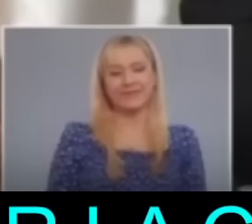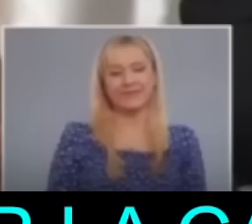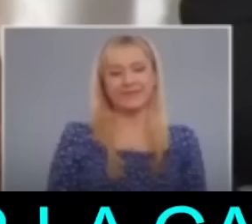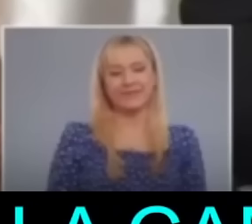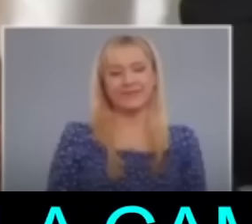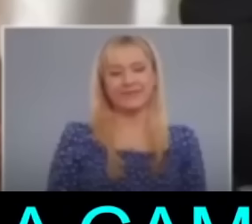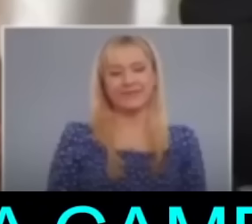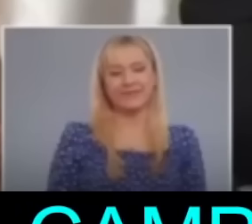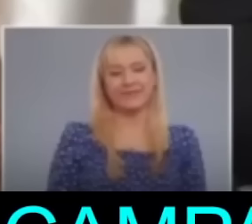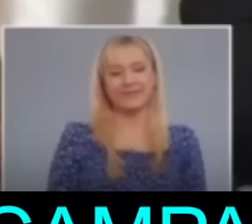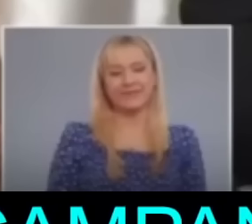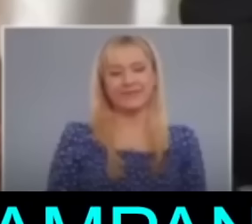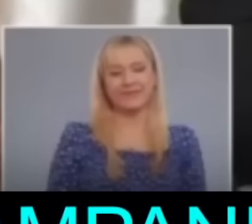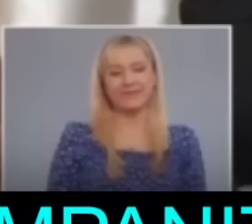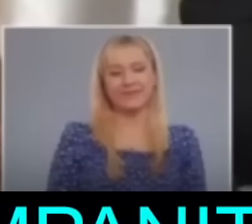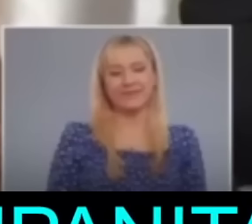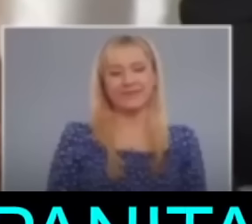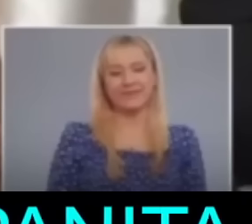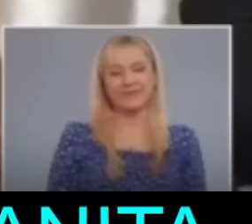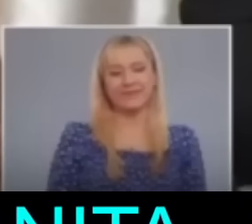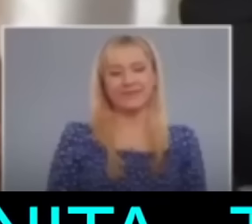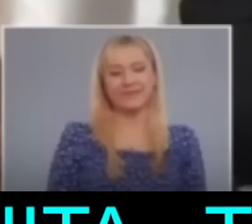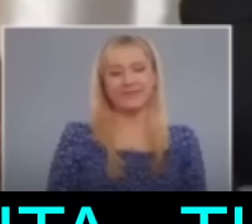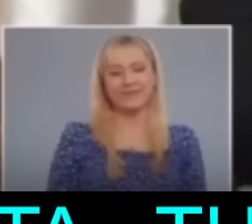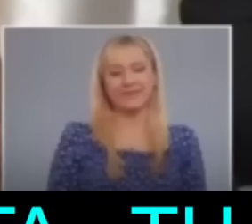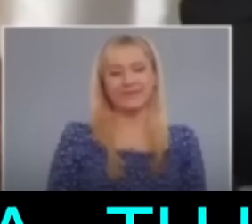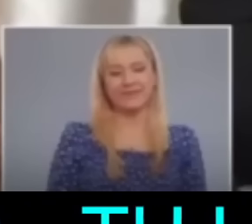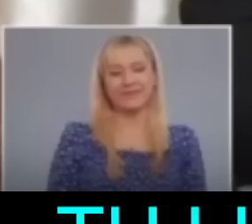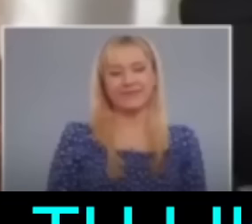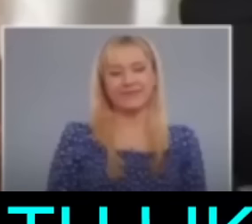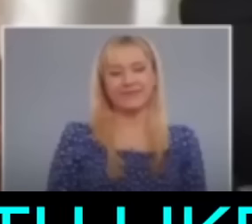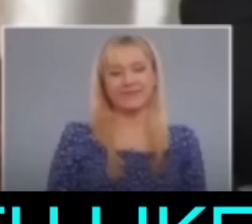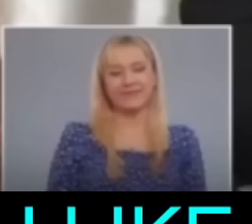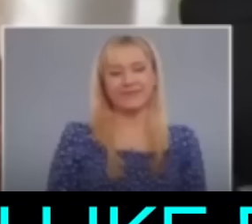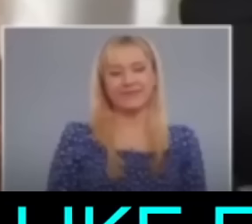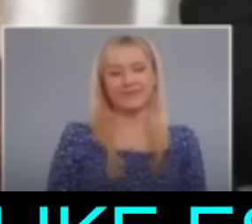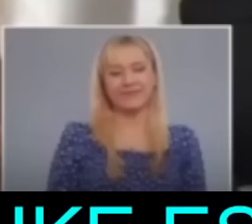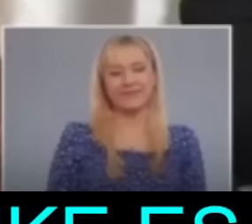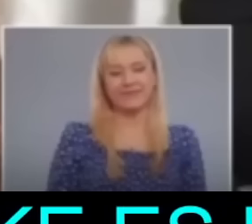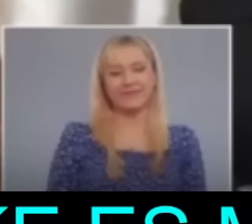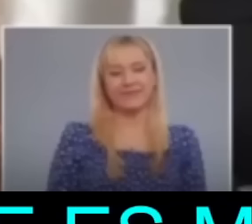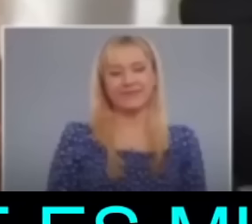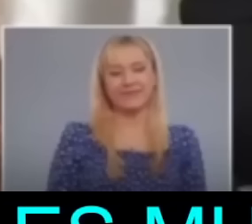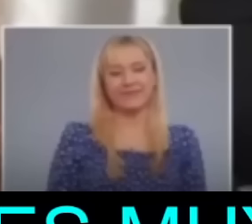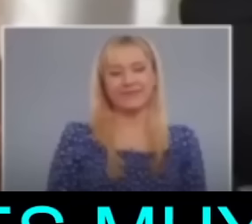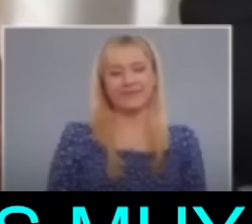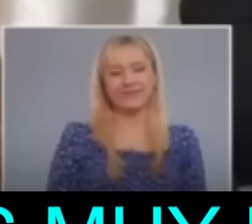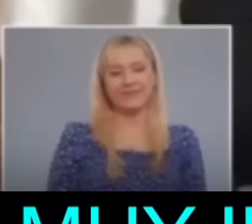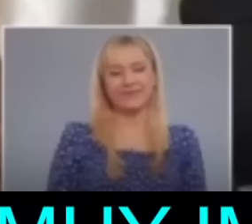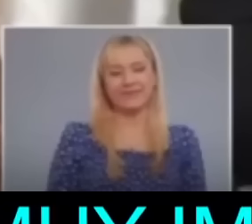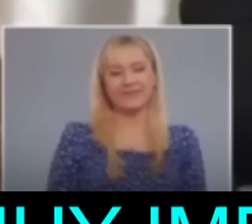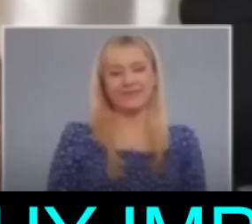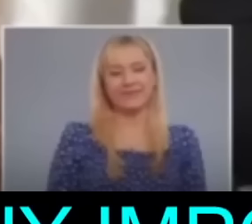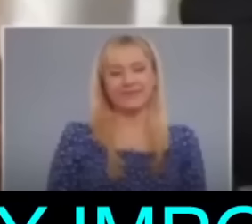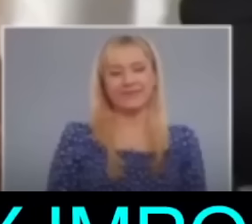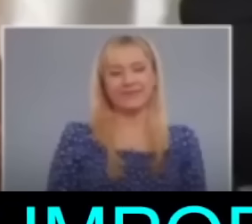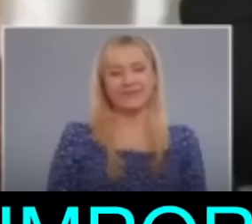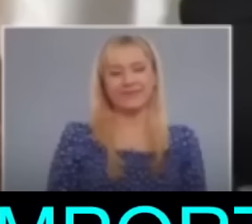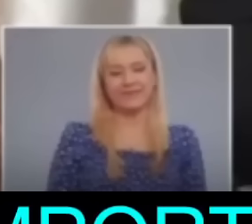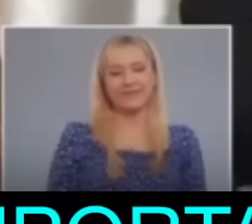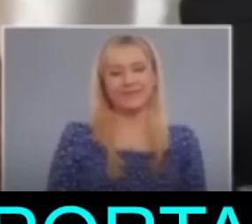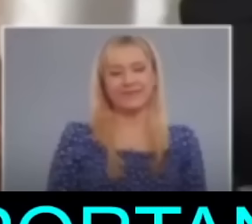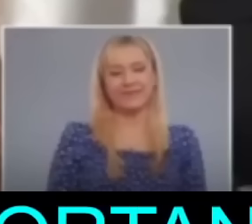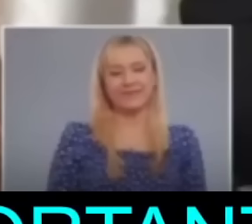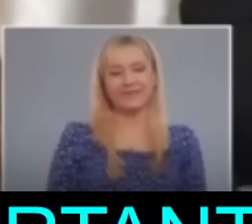pueblo pone y el pueblo quita Ahora resulta que piña ministra Pues sí sí trabaja para las mayorías Por ahí dicen